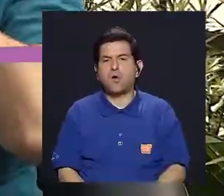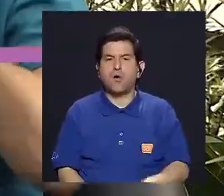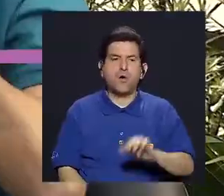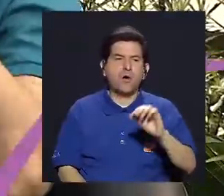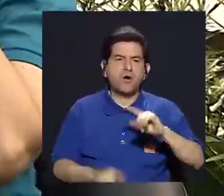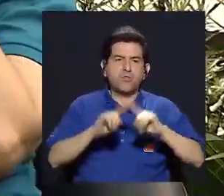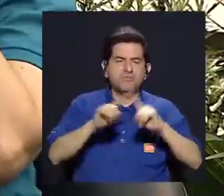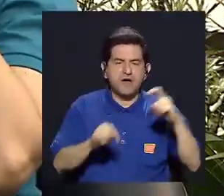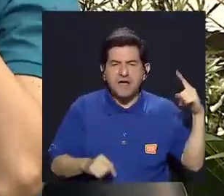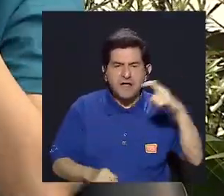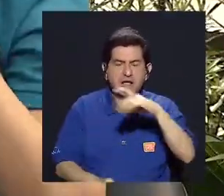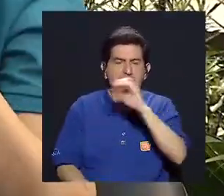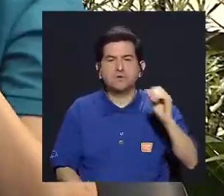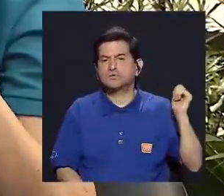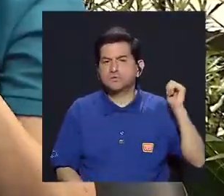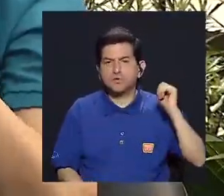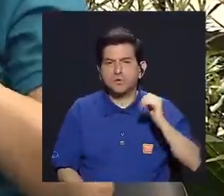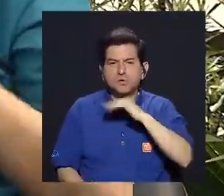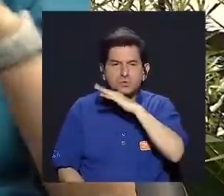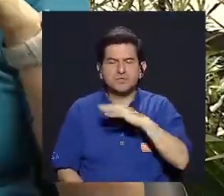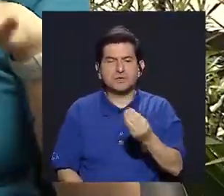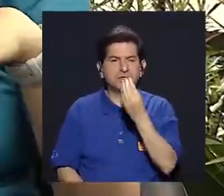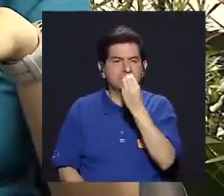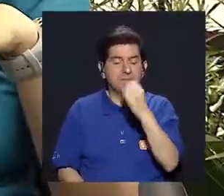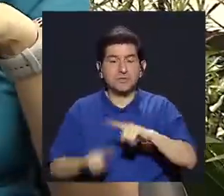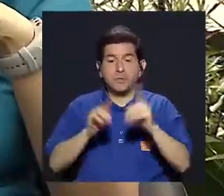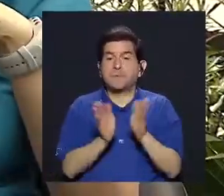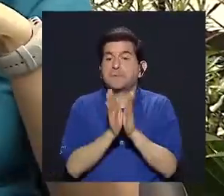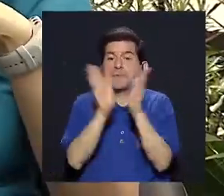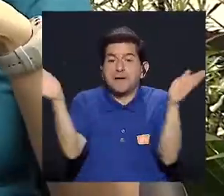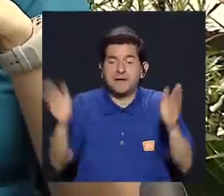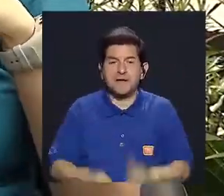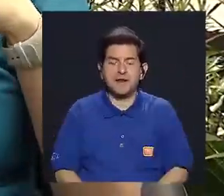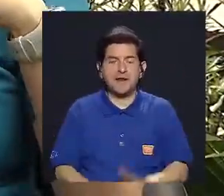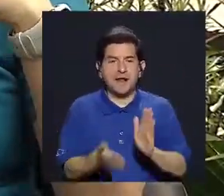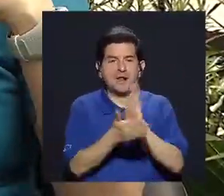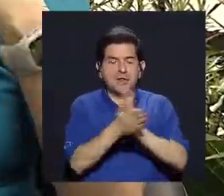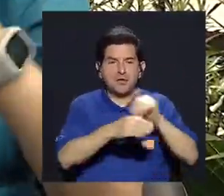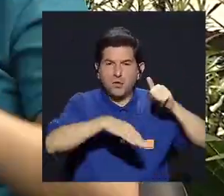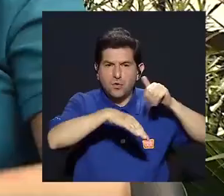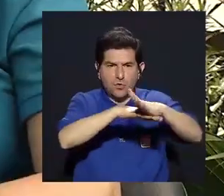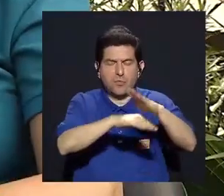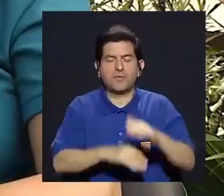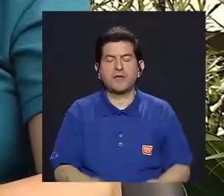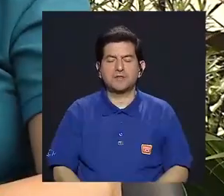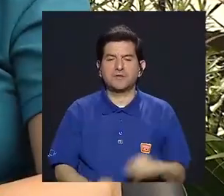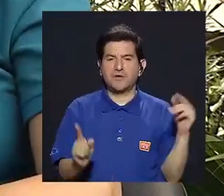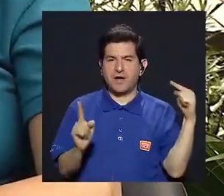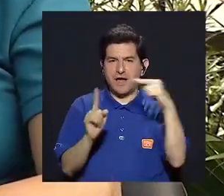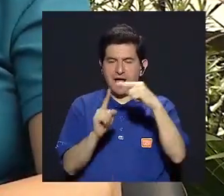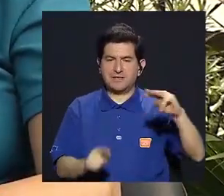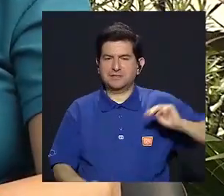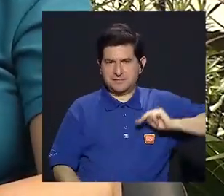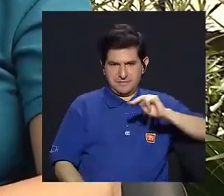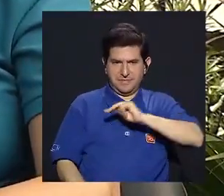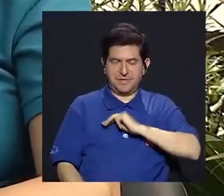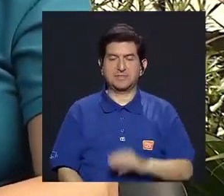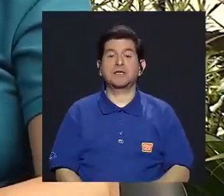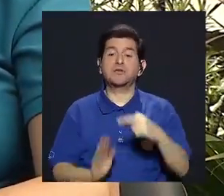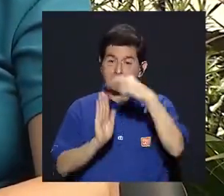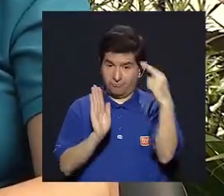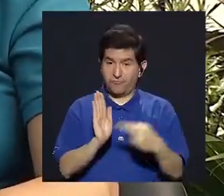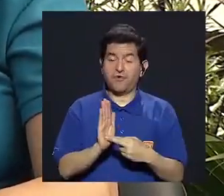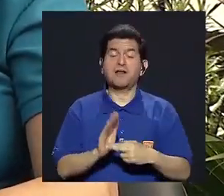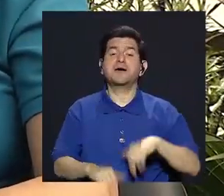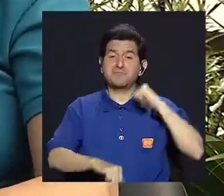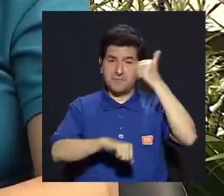diario los propios usuarios o por elementos pero como causa general se hace una notificación colectiva al ministerio y eso es así por